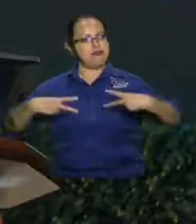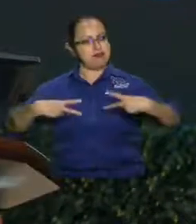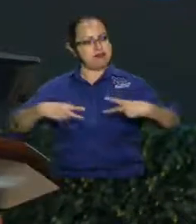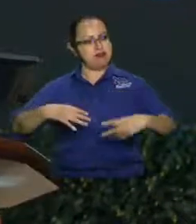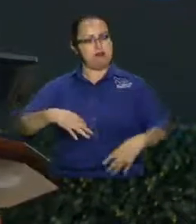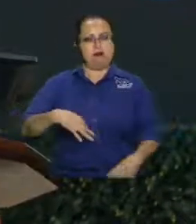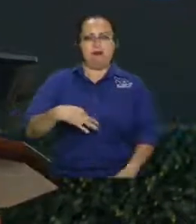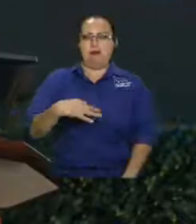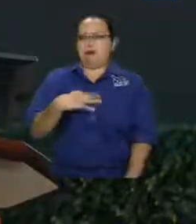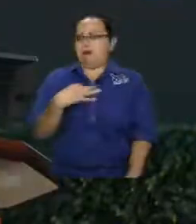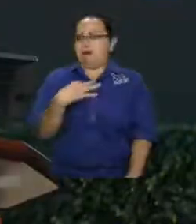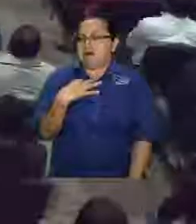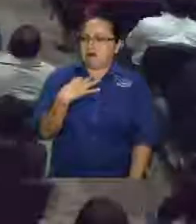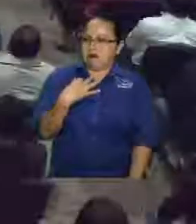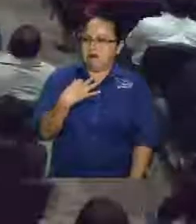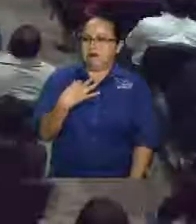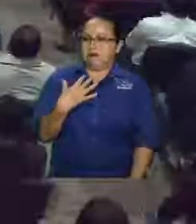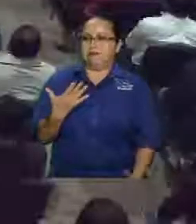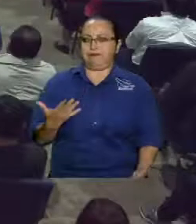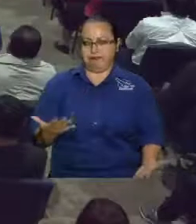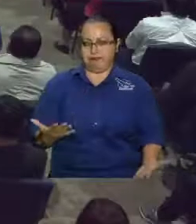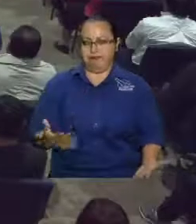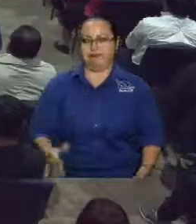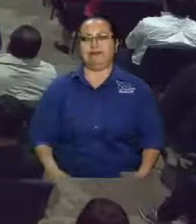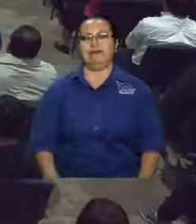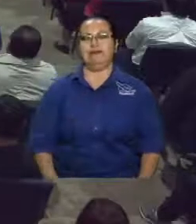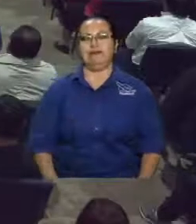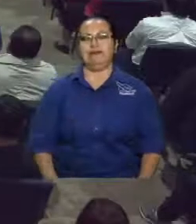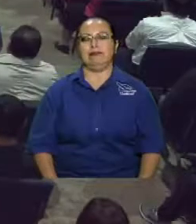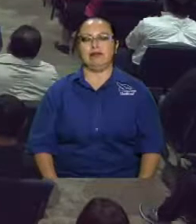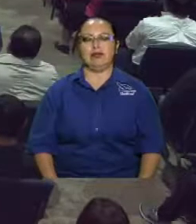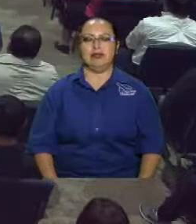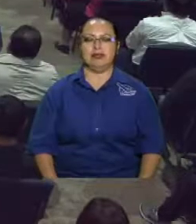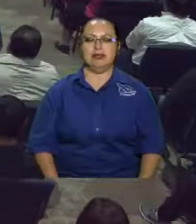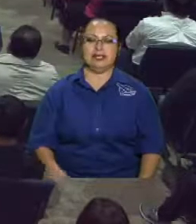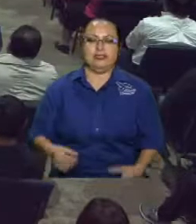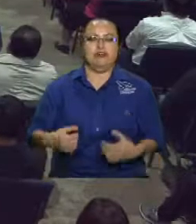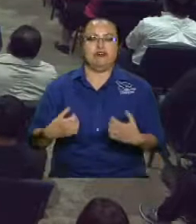yo tengo que vivir en un lugar acorde a mi